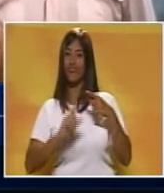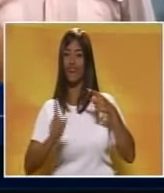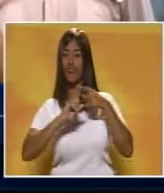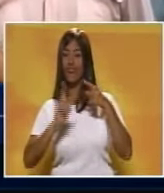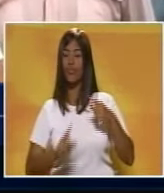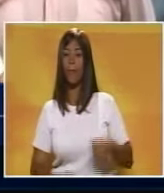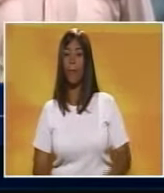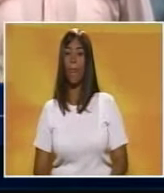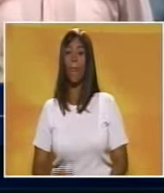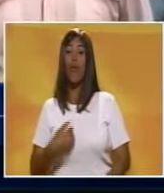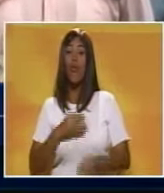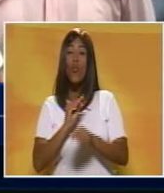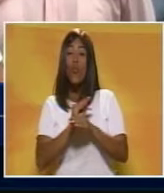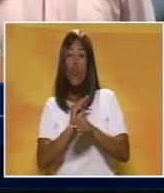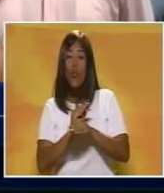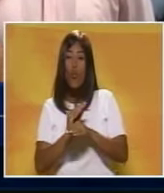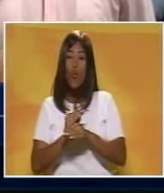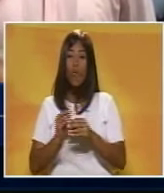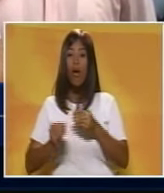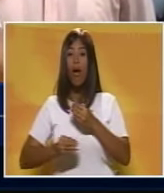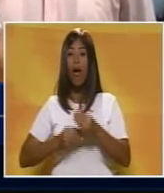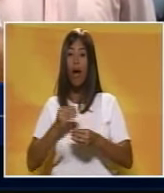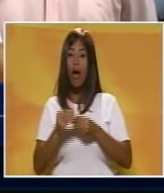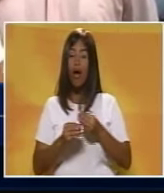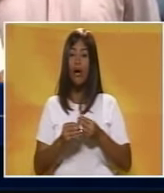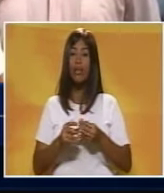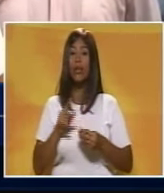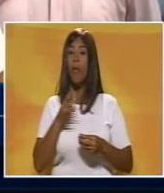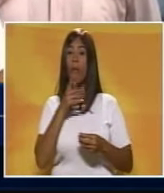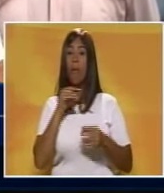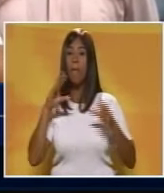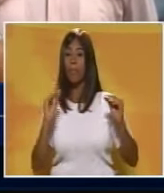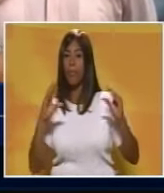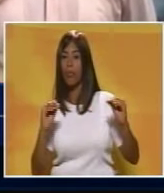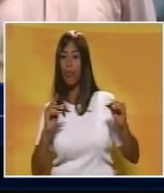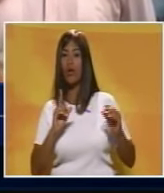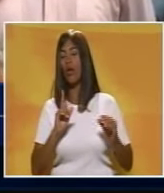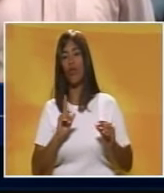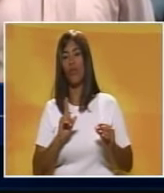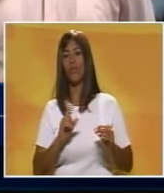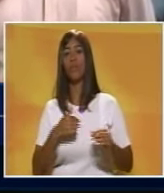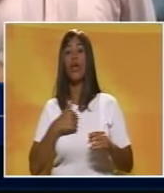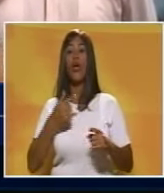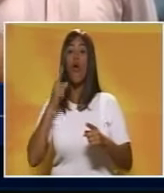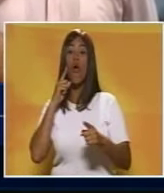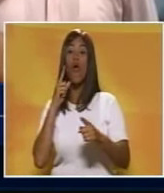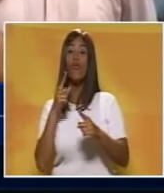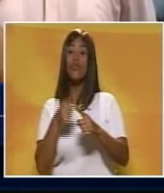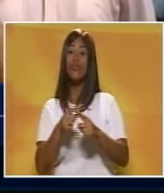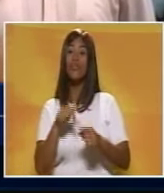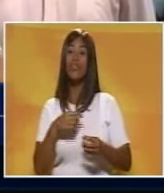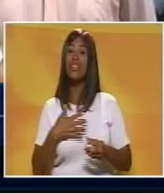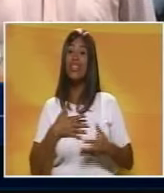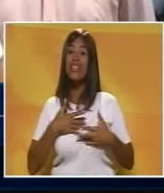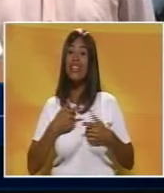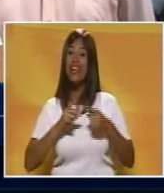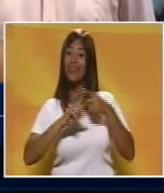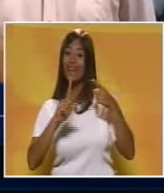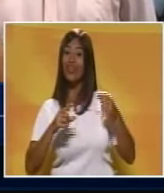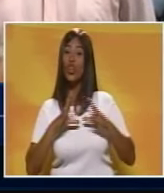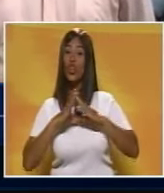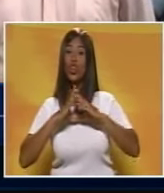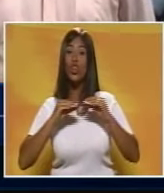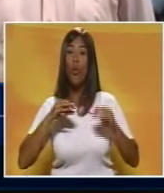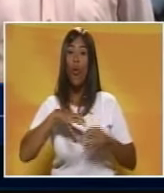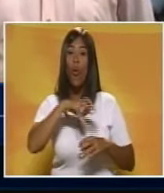haciendo con el mayor cuidado posible, de manera tal de que no hayan fallas y que podamos nosotros lograr llevarle este vital servicio